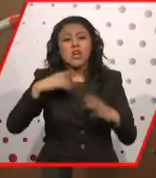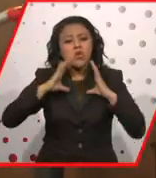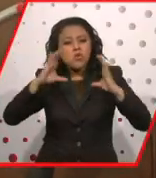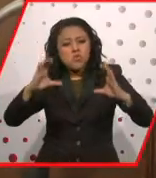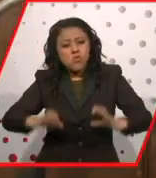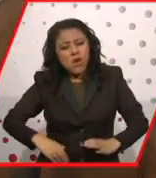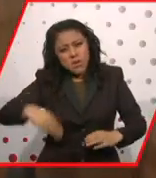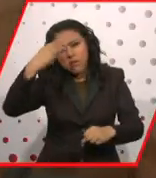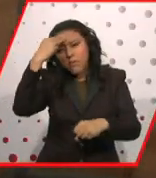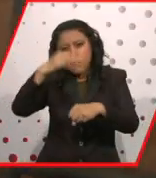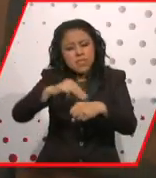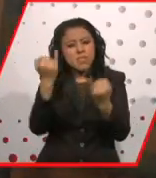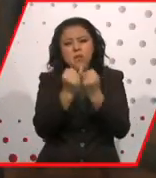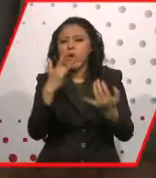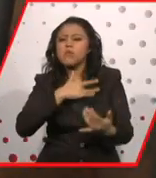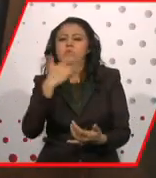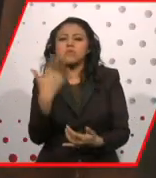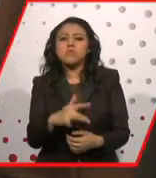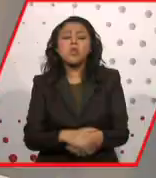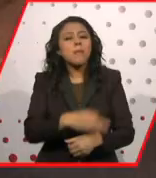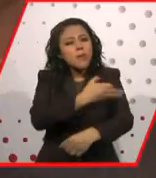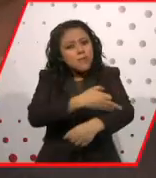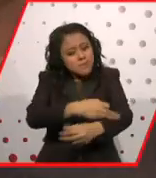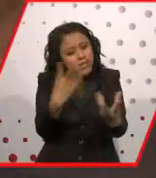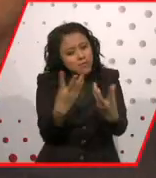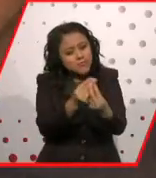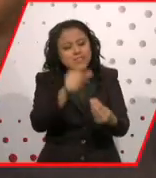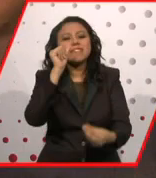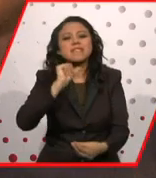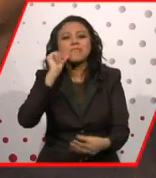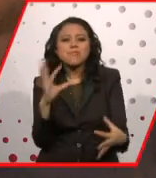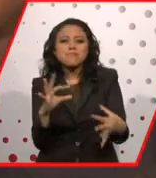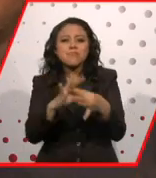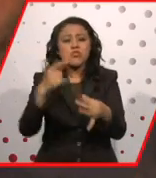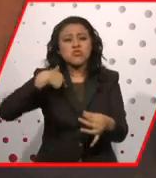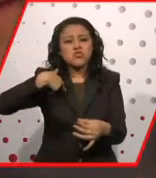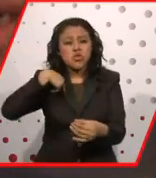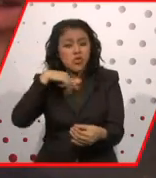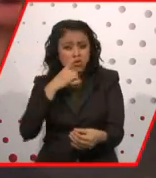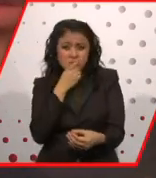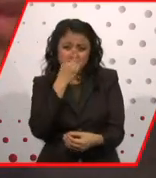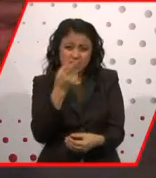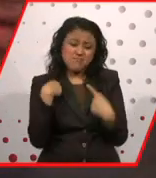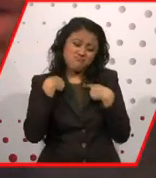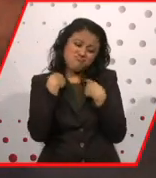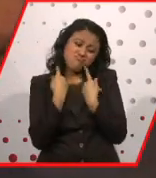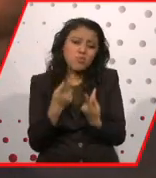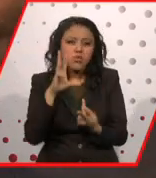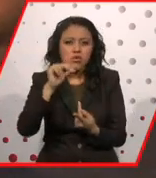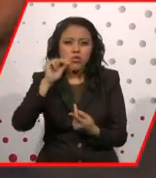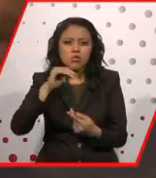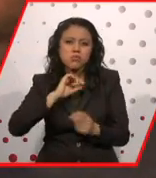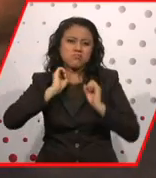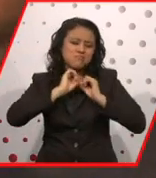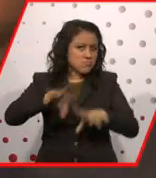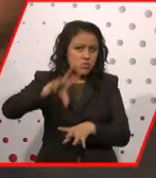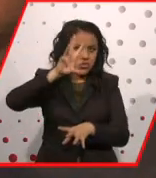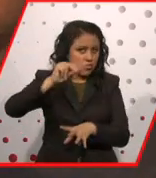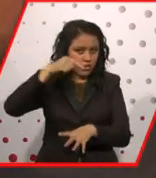familia no se ha despegado de él. Nunca me he dado por vencido, ni me voy a dar. Esto no me va a hacer